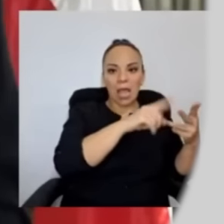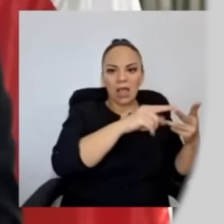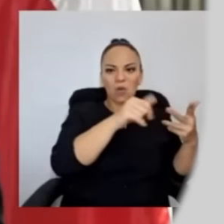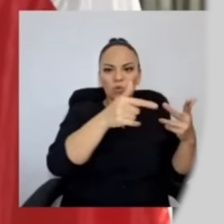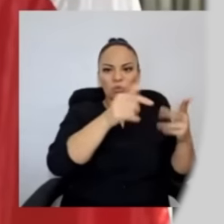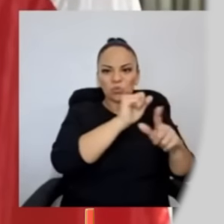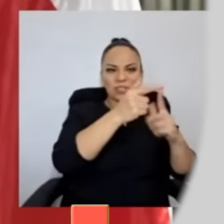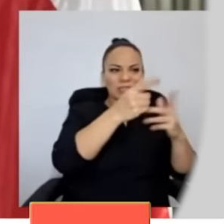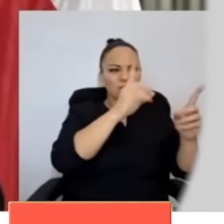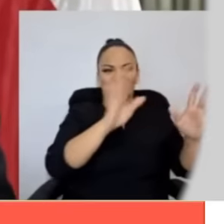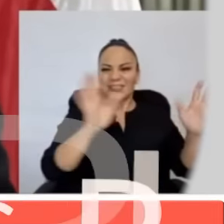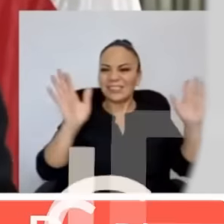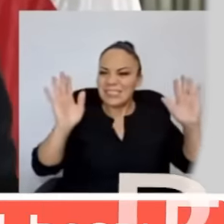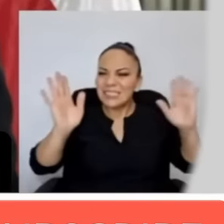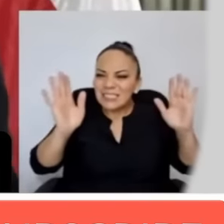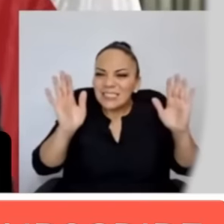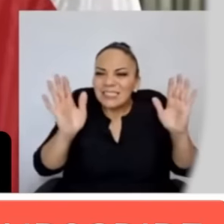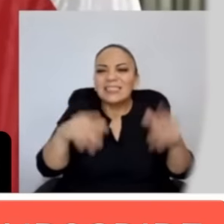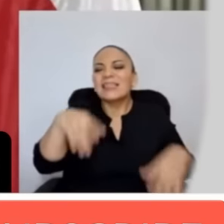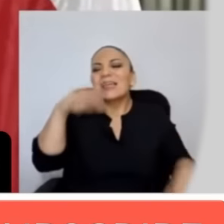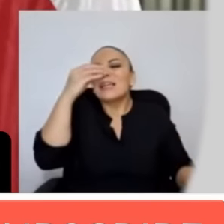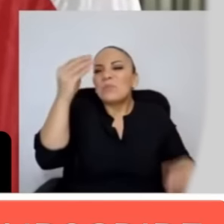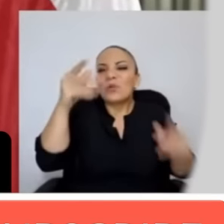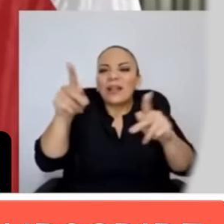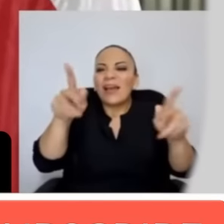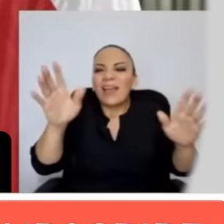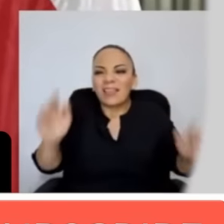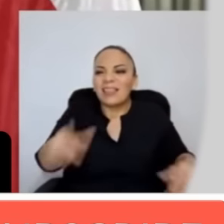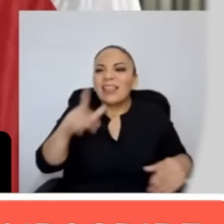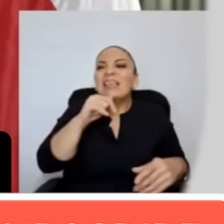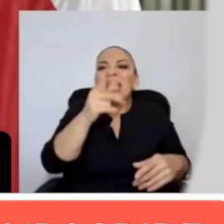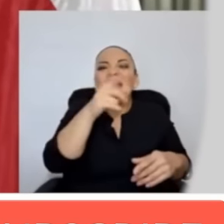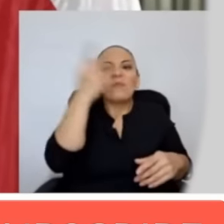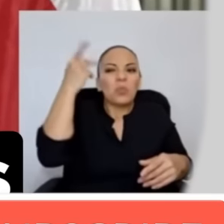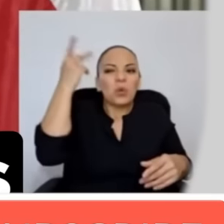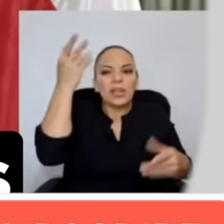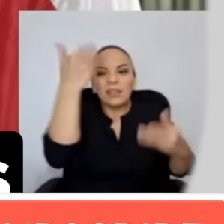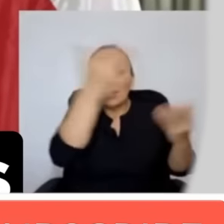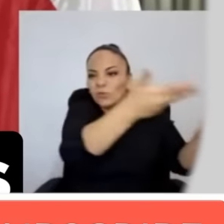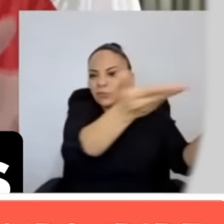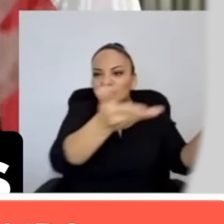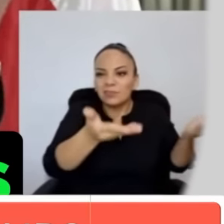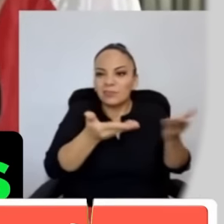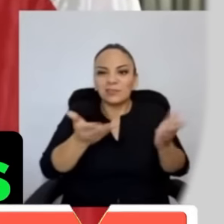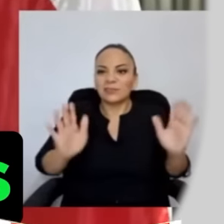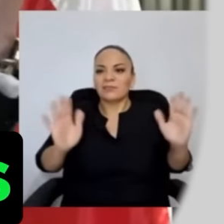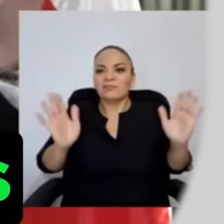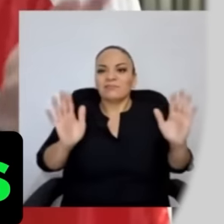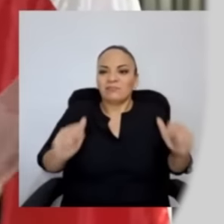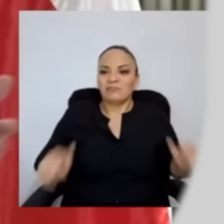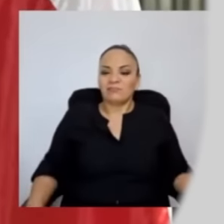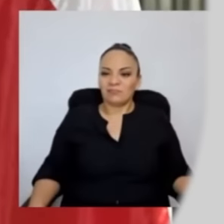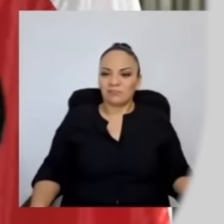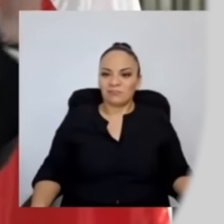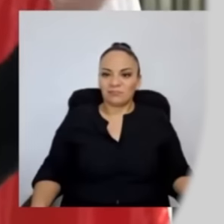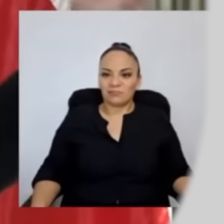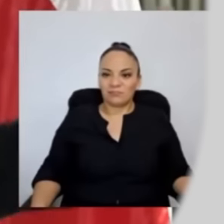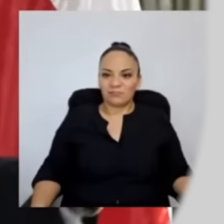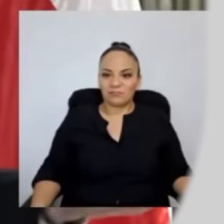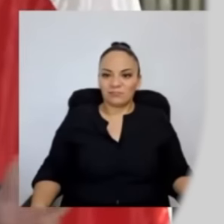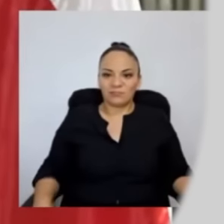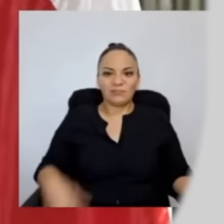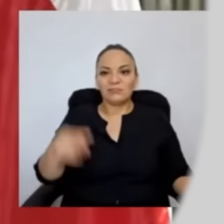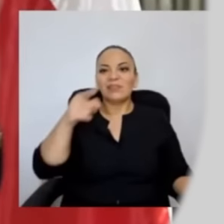si el Congreso y de la Tercera Internacional? Esos son sueños trasnochados de